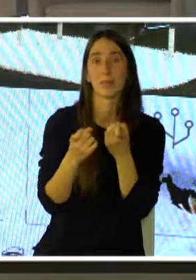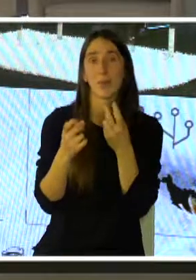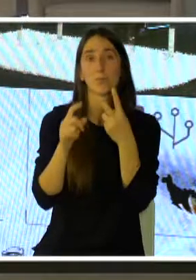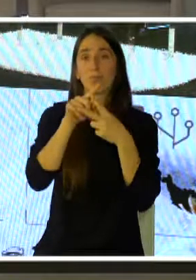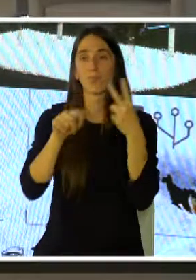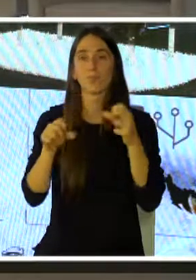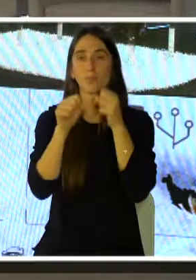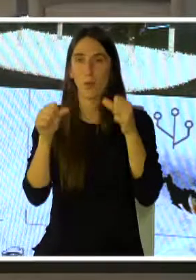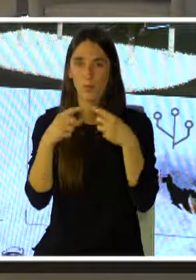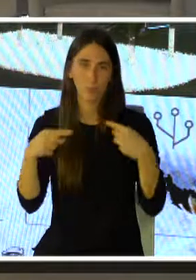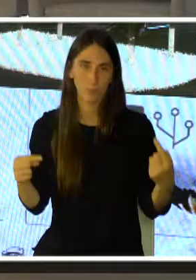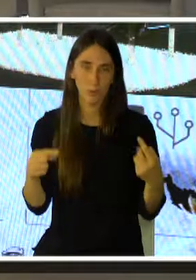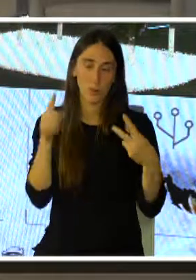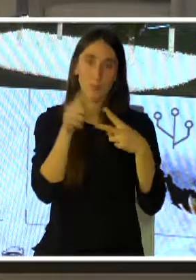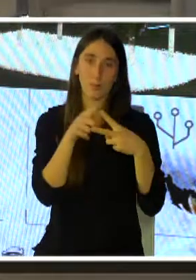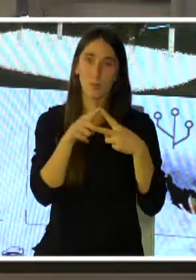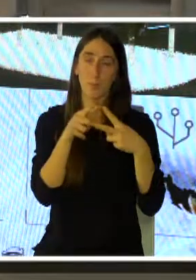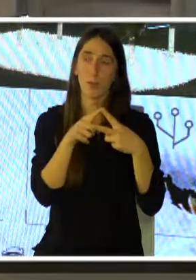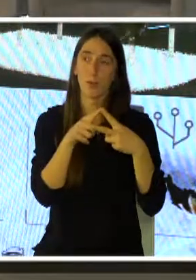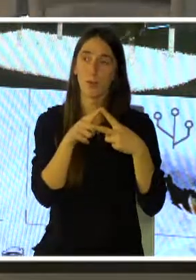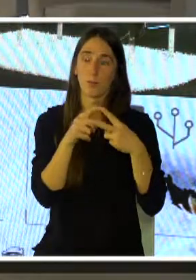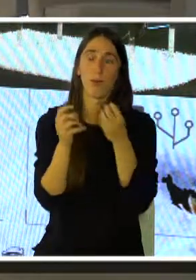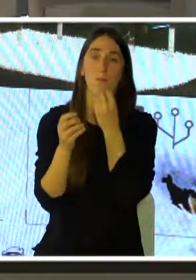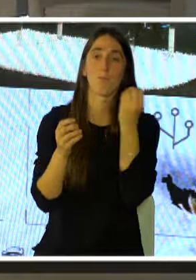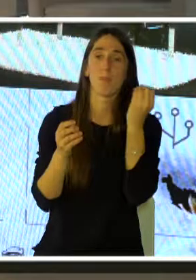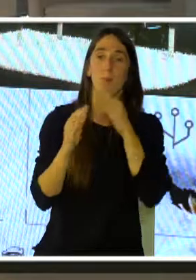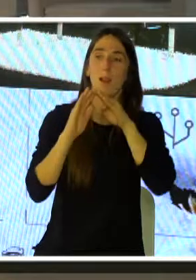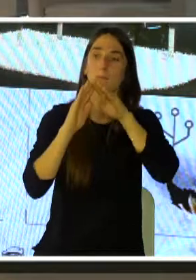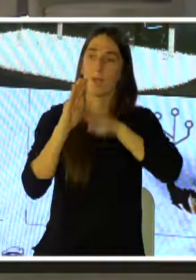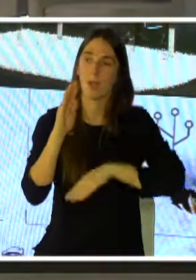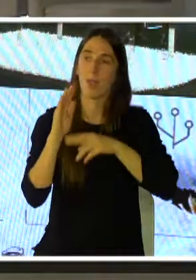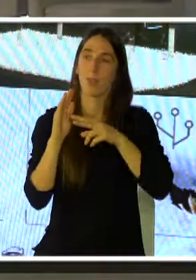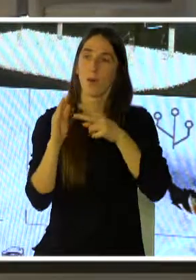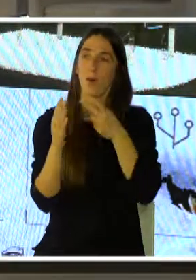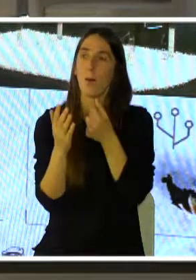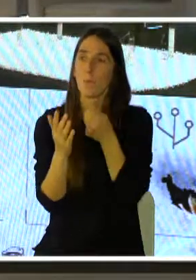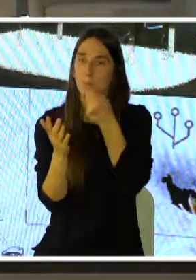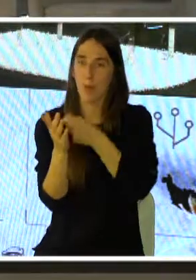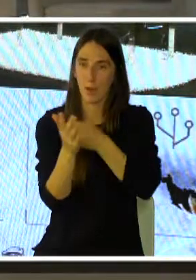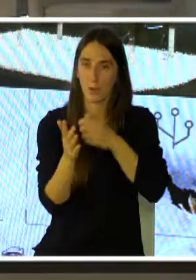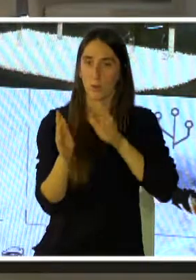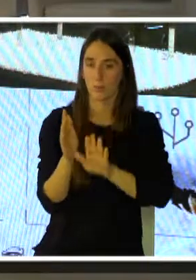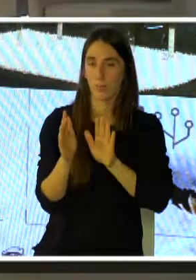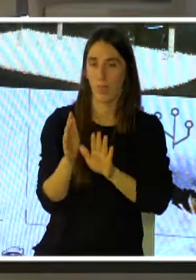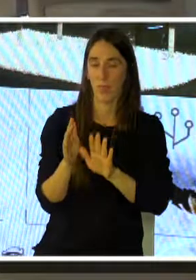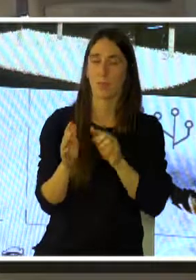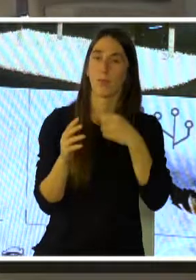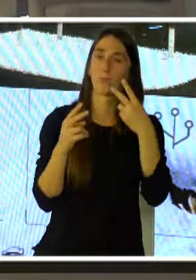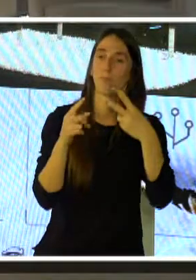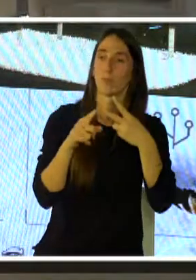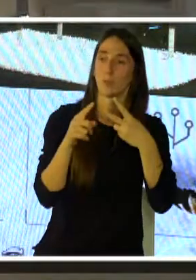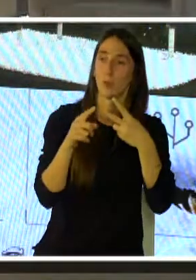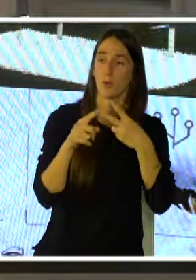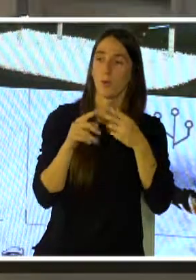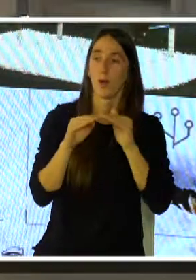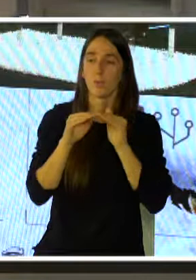cosas esencialmente. En primer lugar, mejorar bajando la morosidad y en segundo término, actualizando las